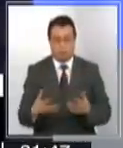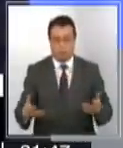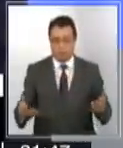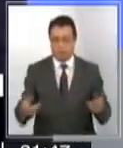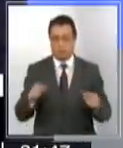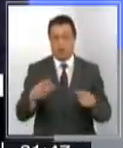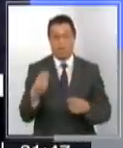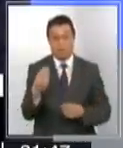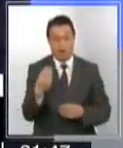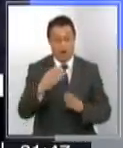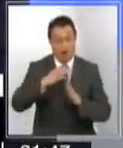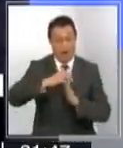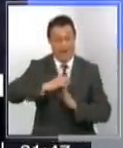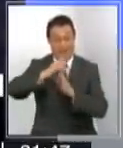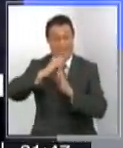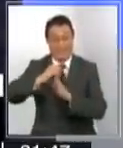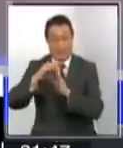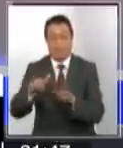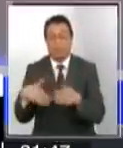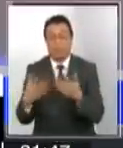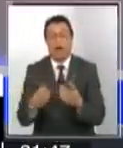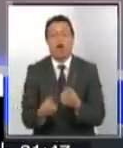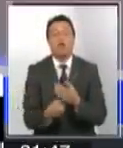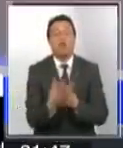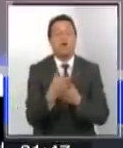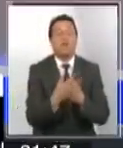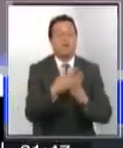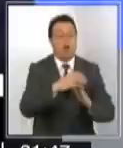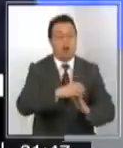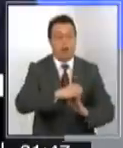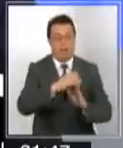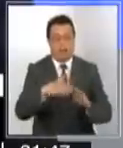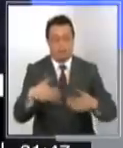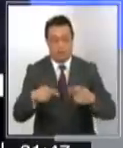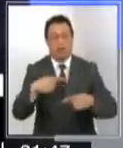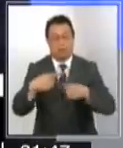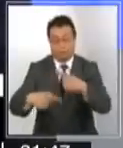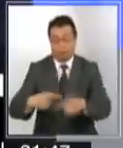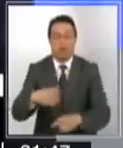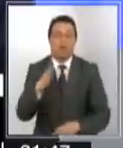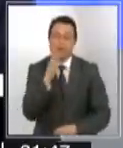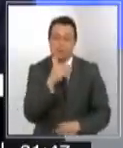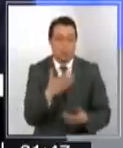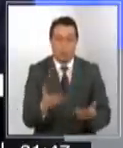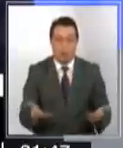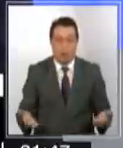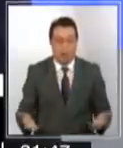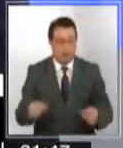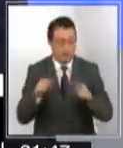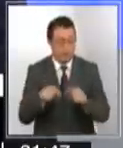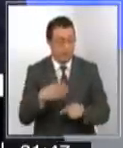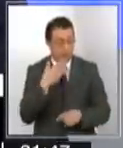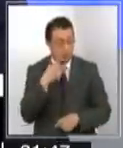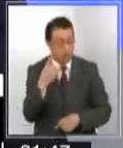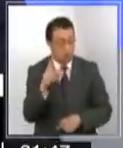buenos líderes generan nuevos liderazgos. Y eso es lo que no ha ocurrido en la política general y tampoco ocurría en la